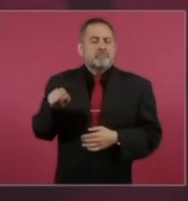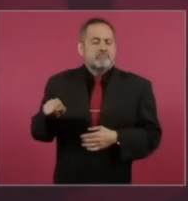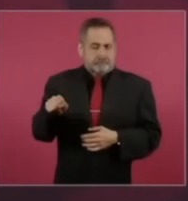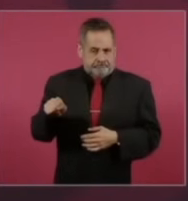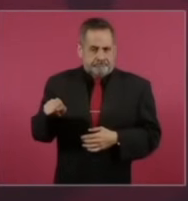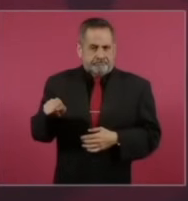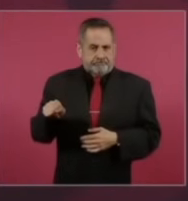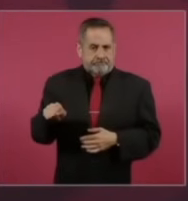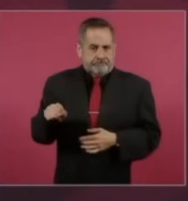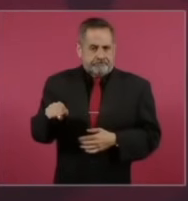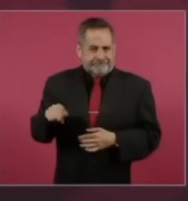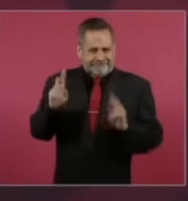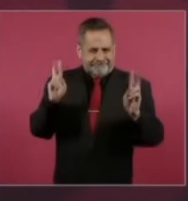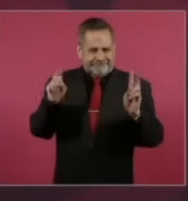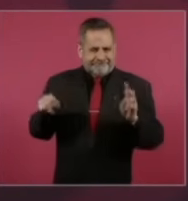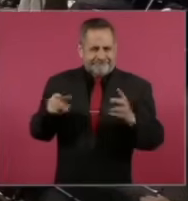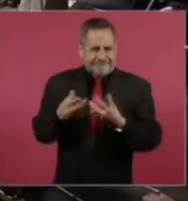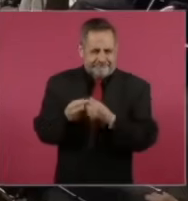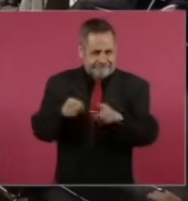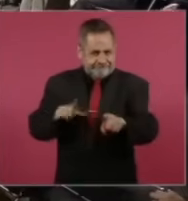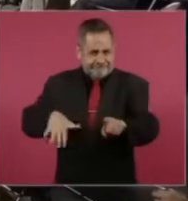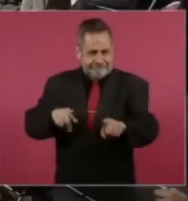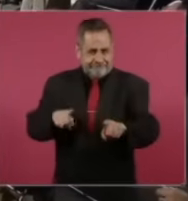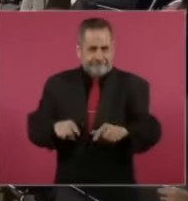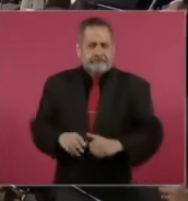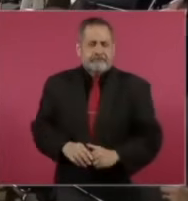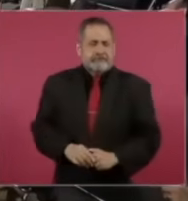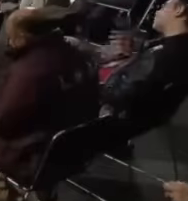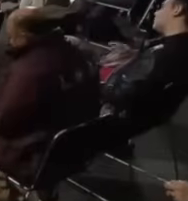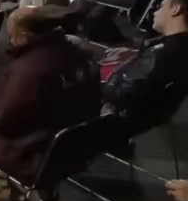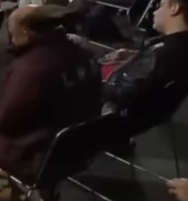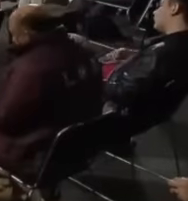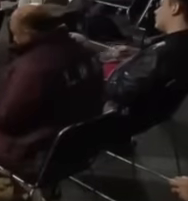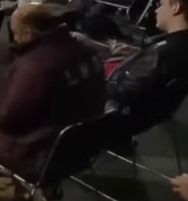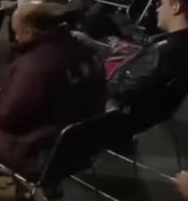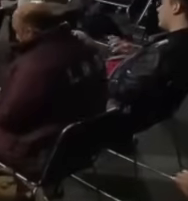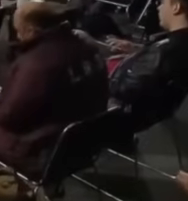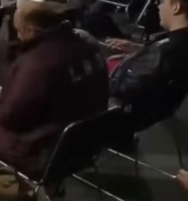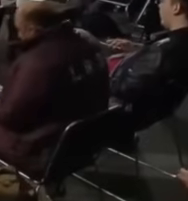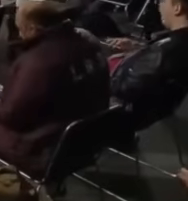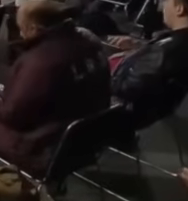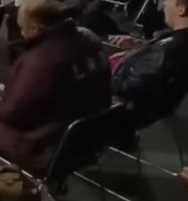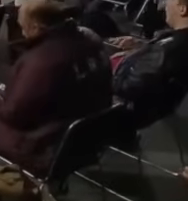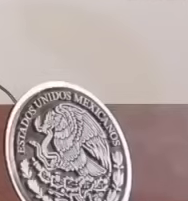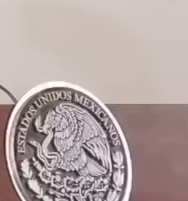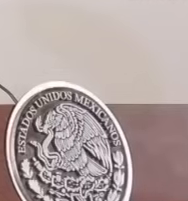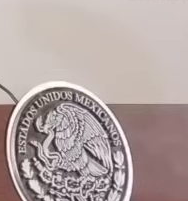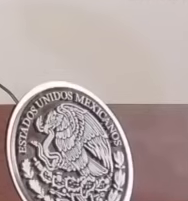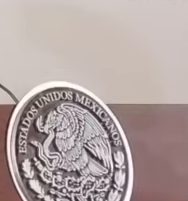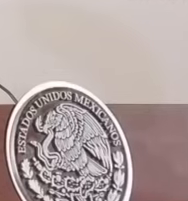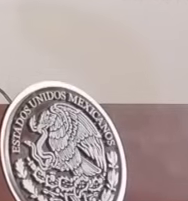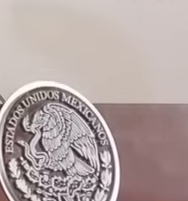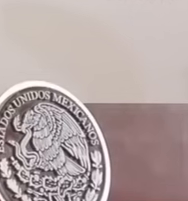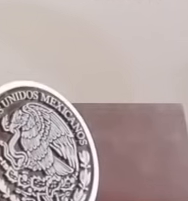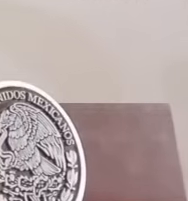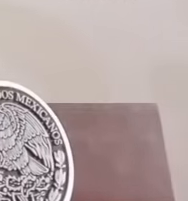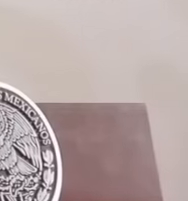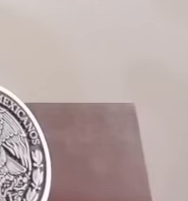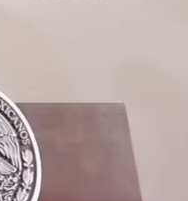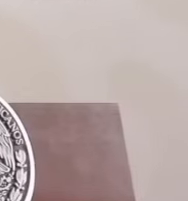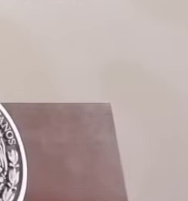se trata este tema que tú estás planteando de querer eh